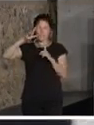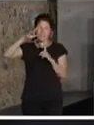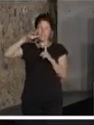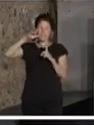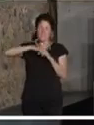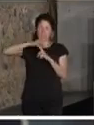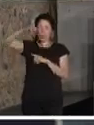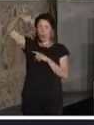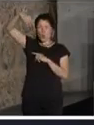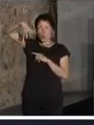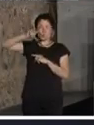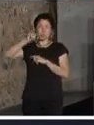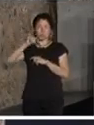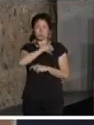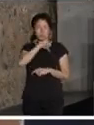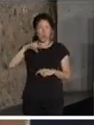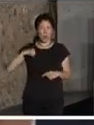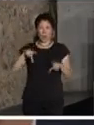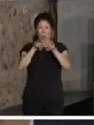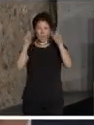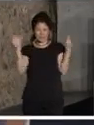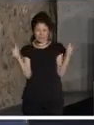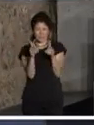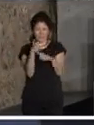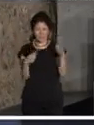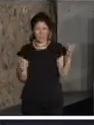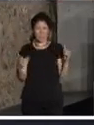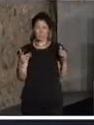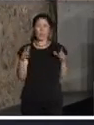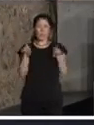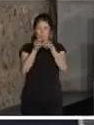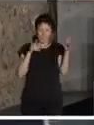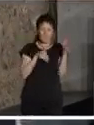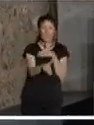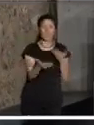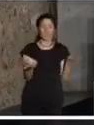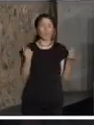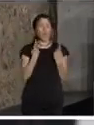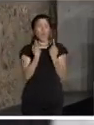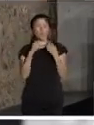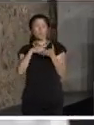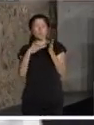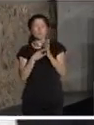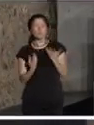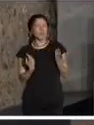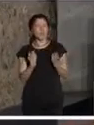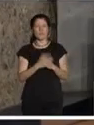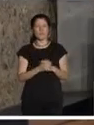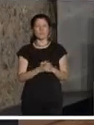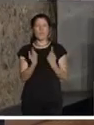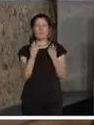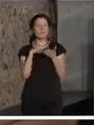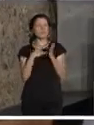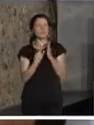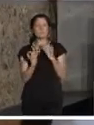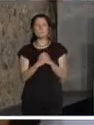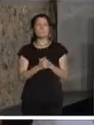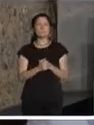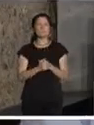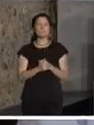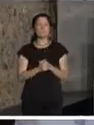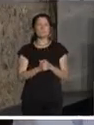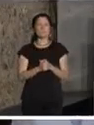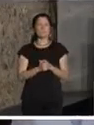de las familias de los autónomos de las pymes de las empresas que tienen que venir necesitamos una planificación necesitamos una apuesta